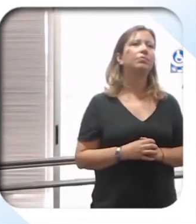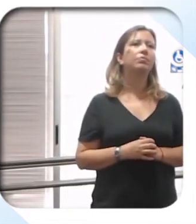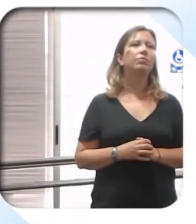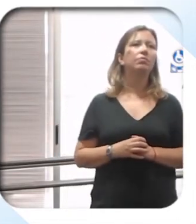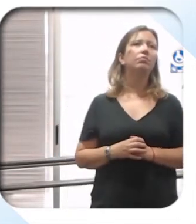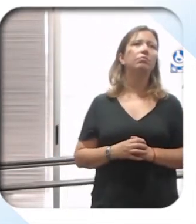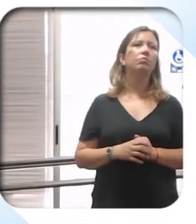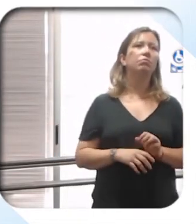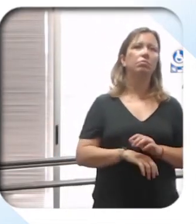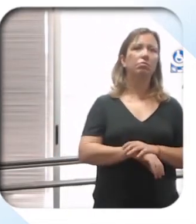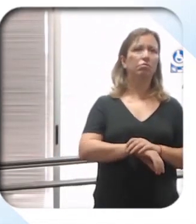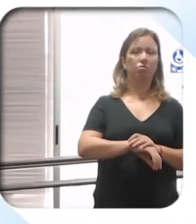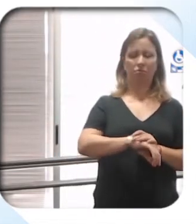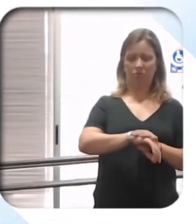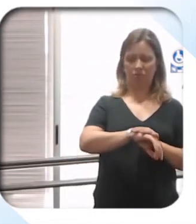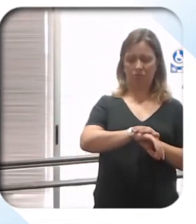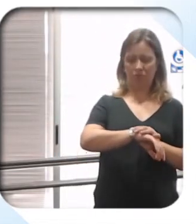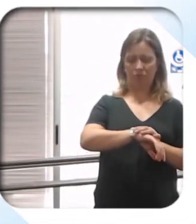te estaba necesitando.